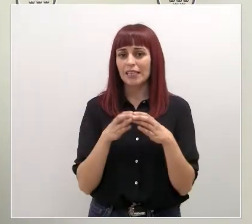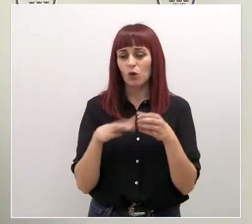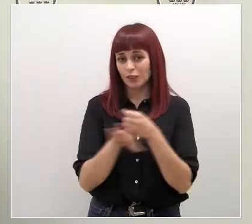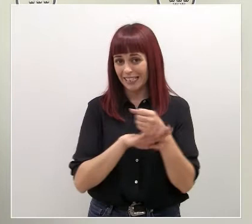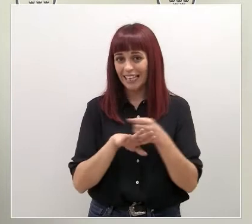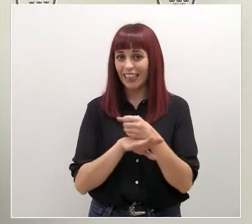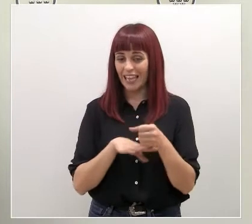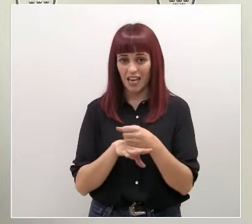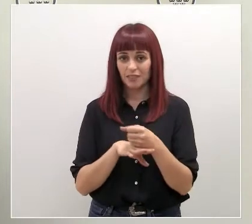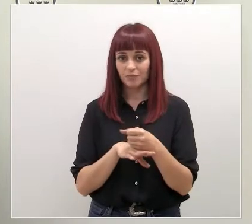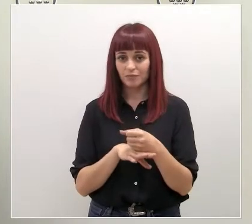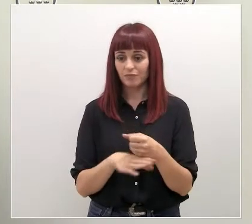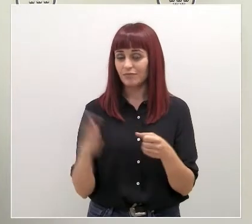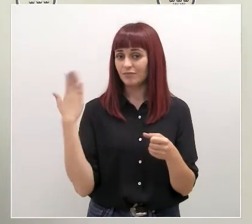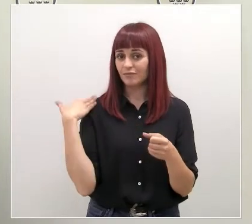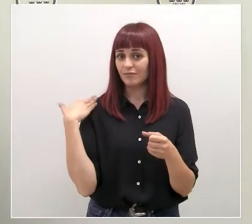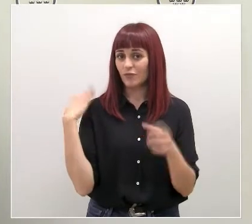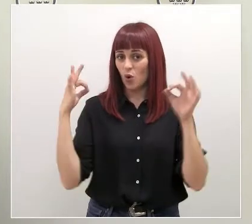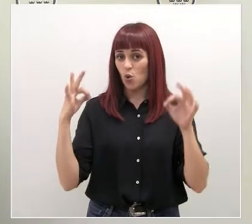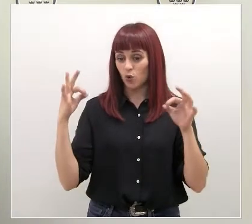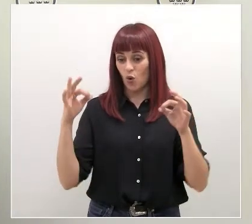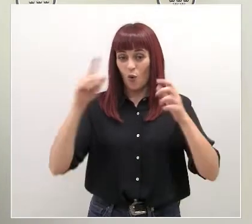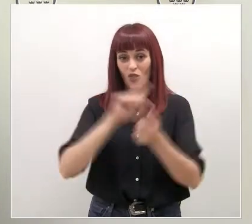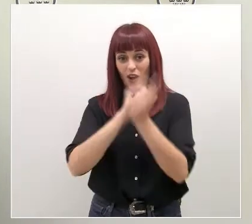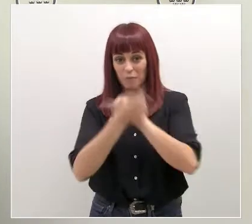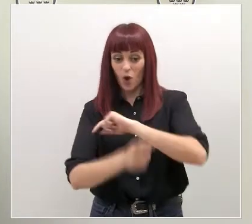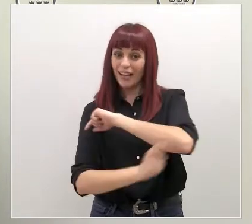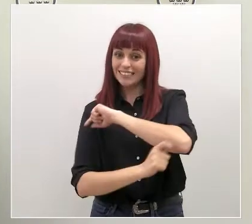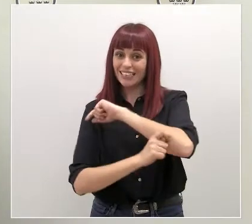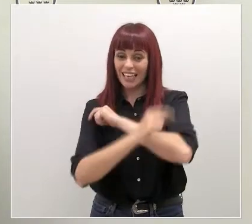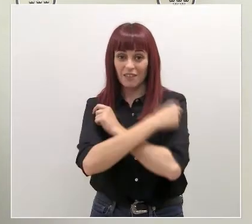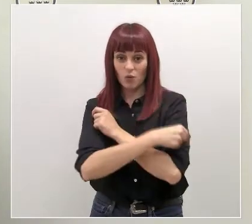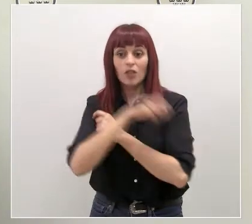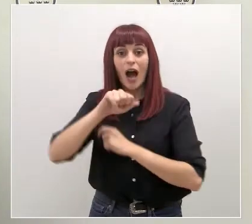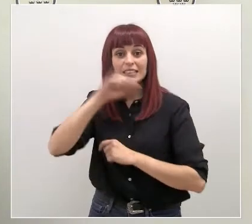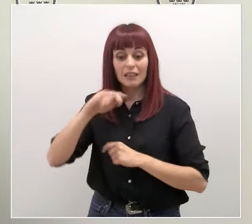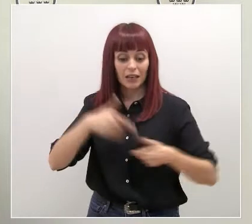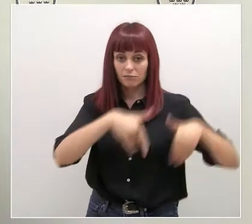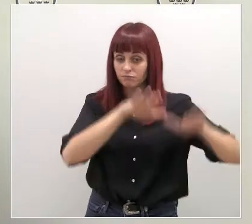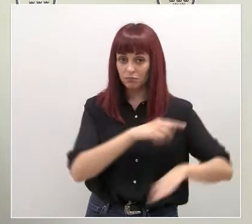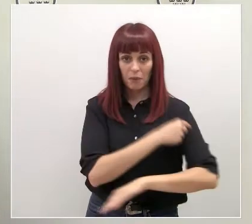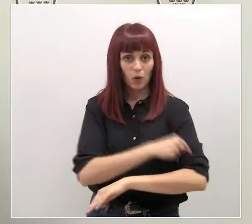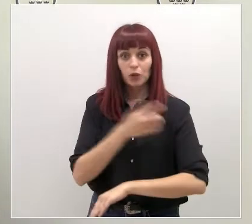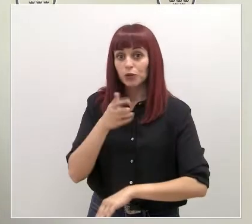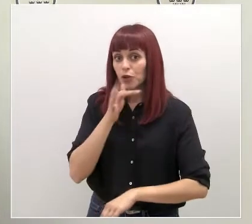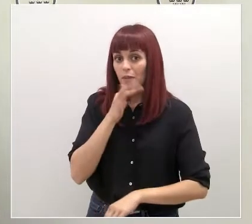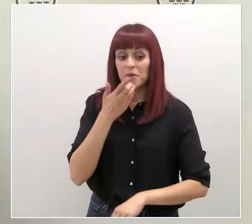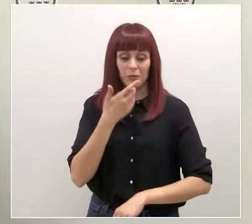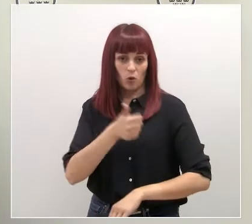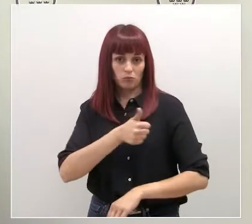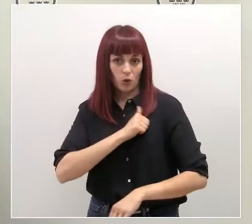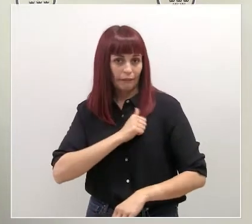esenciales que no fueron vacunados con el cambio de la estrategia de vacunación con AstraZeneca, como cuerpos y fuerzas de